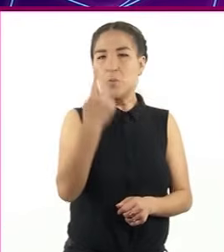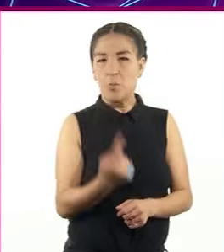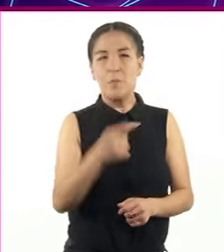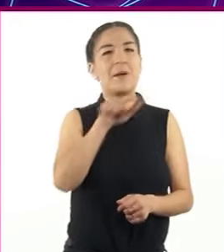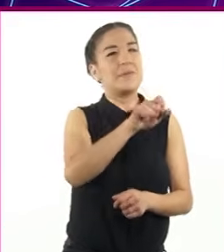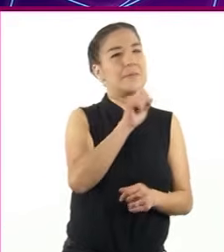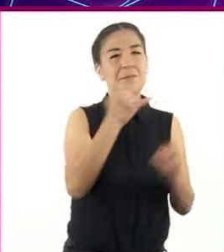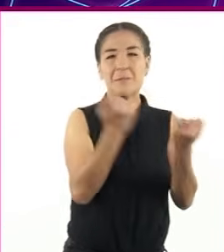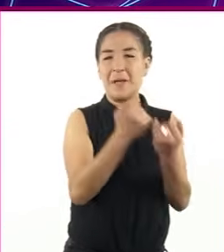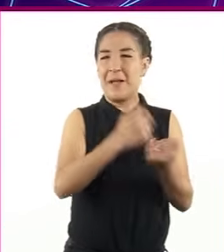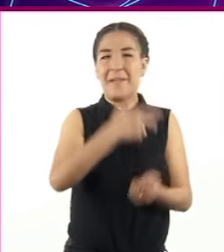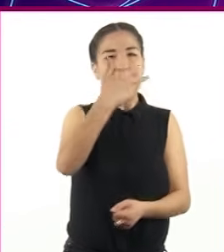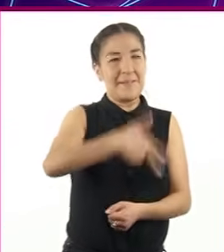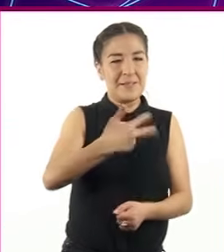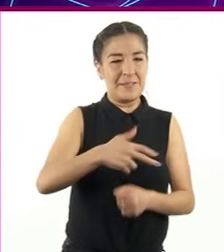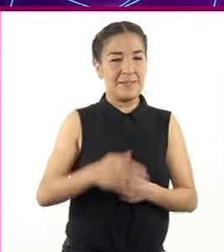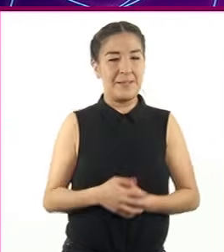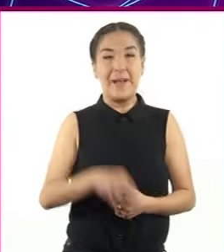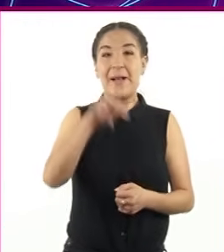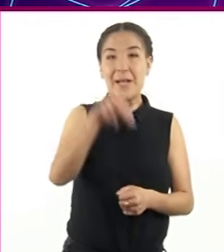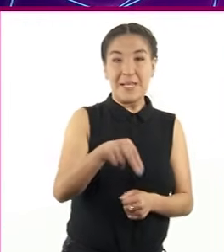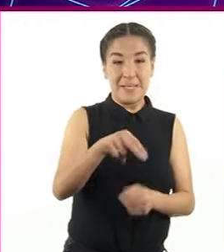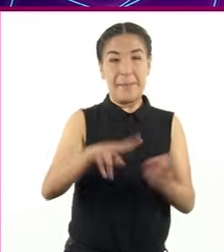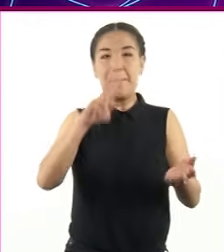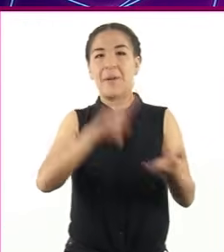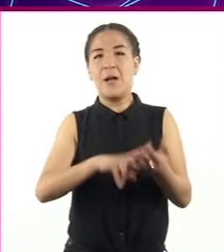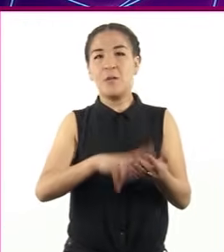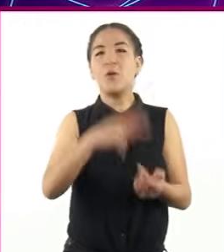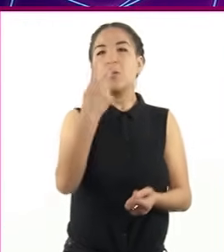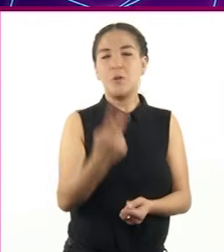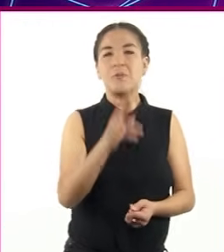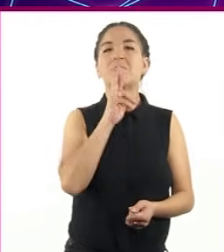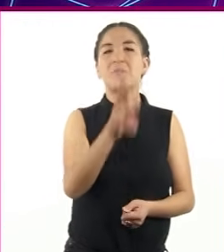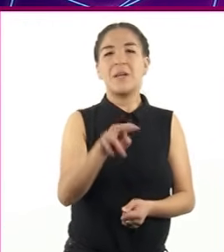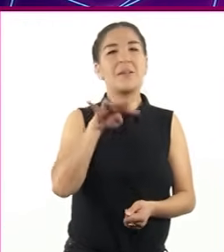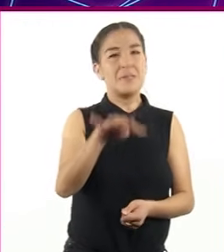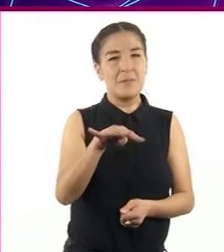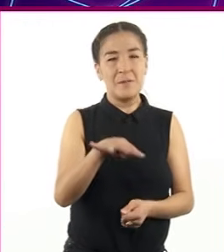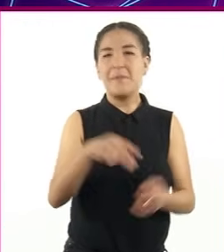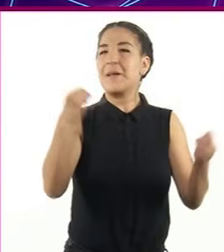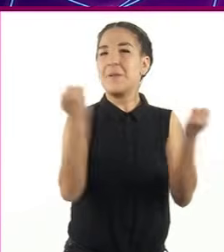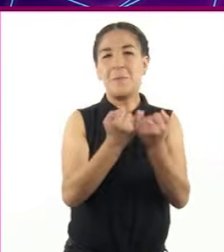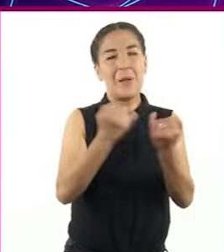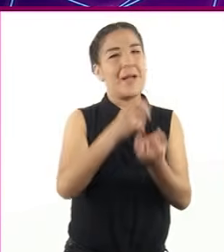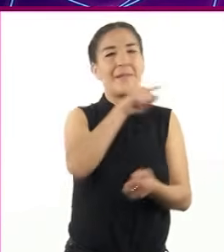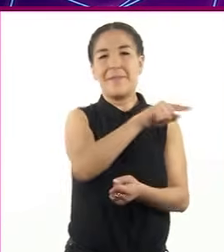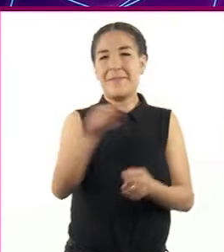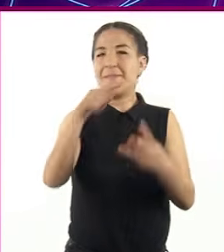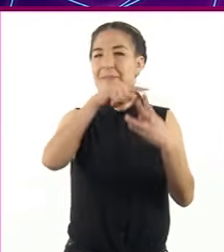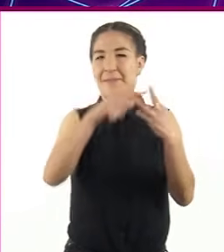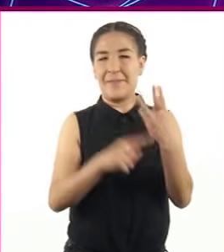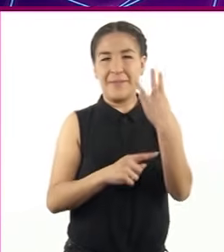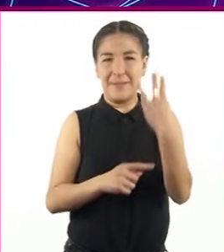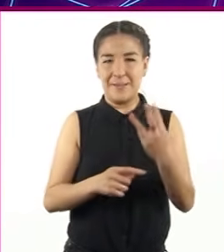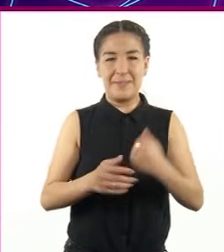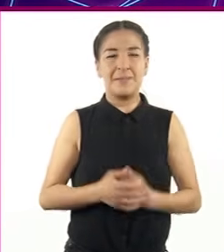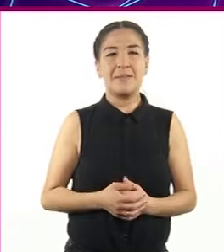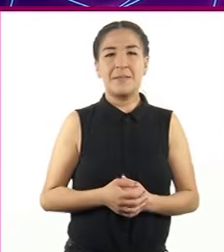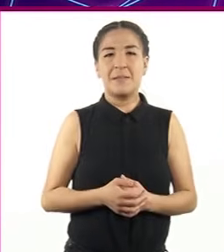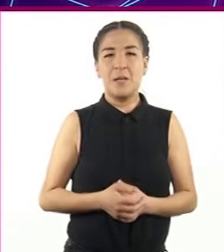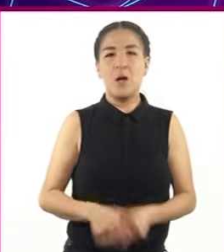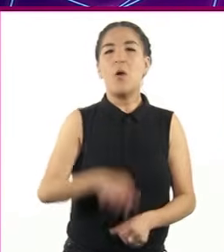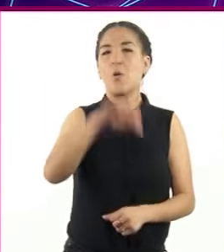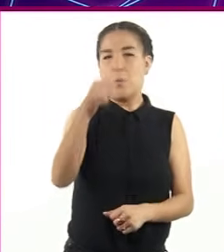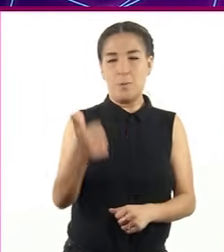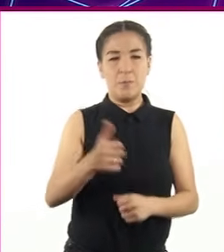expresiones, y cuando n toma el valor de 2, el resultado es 19 en las tres expresiones. Por otra parte,